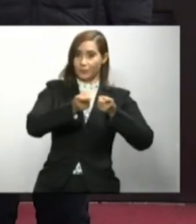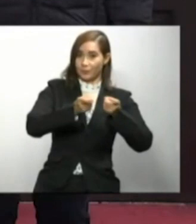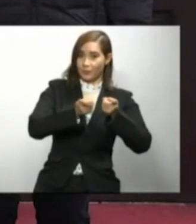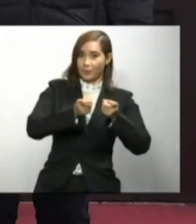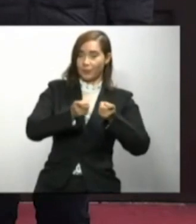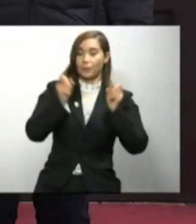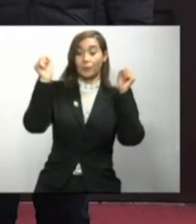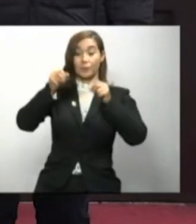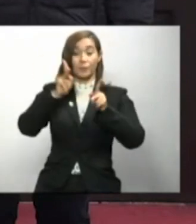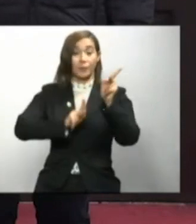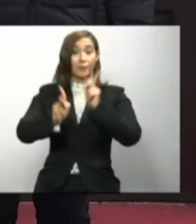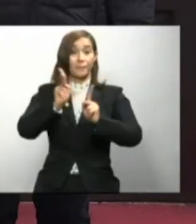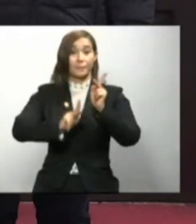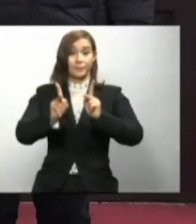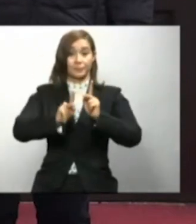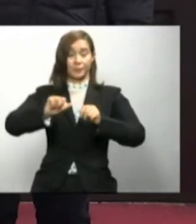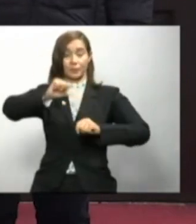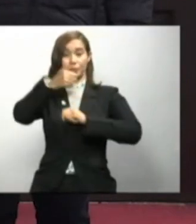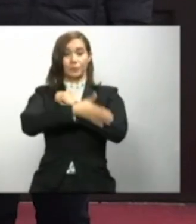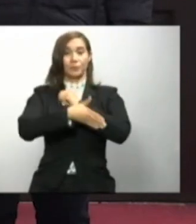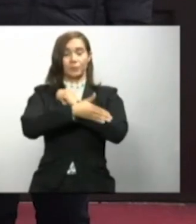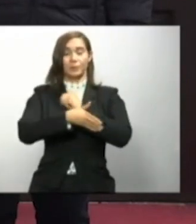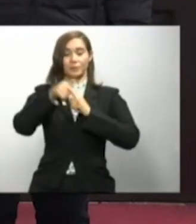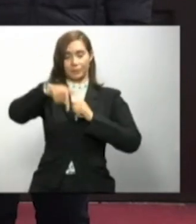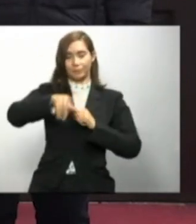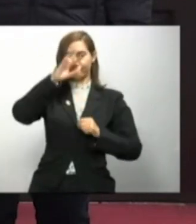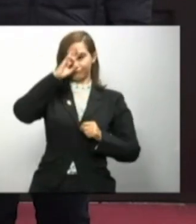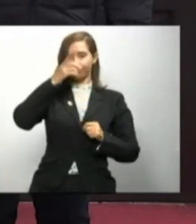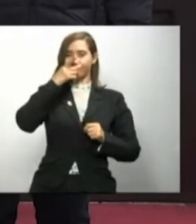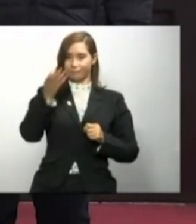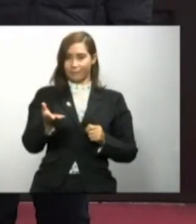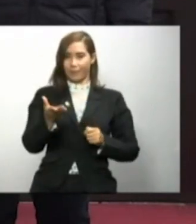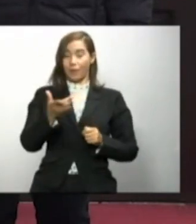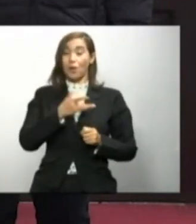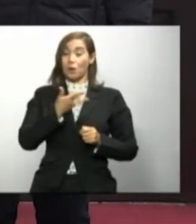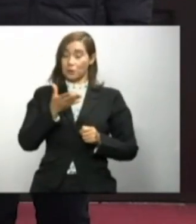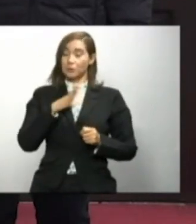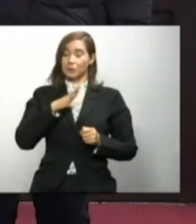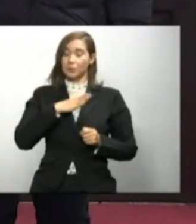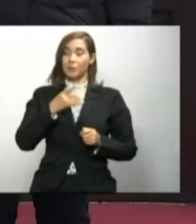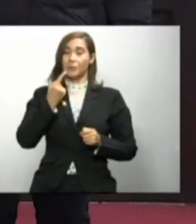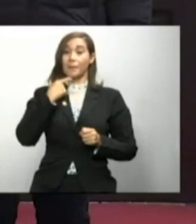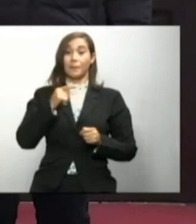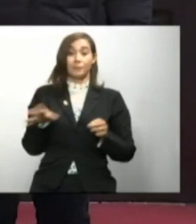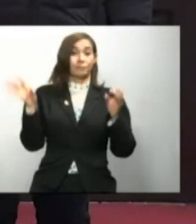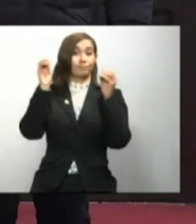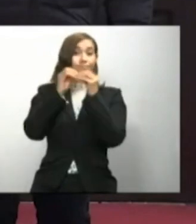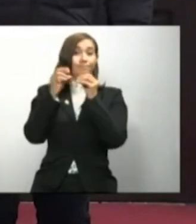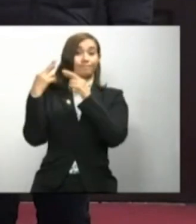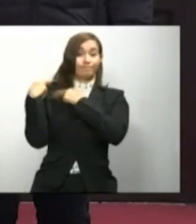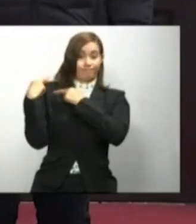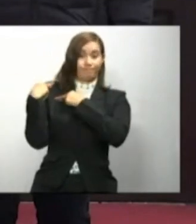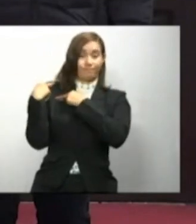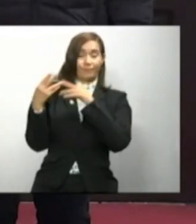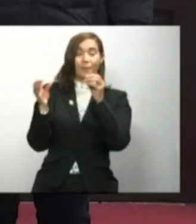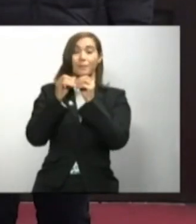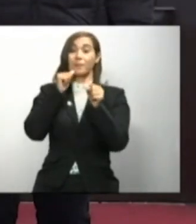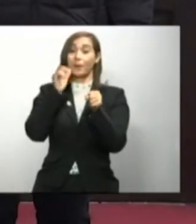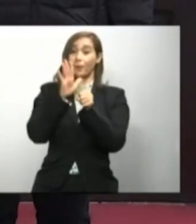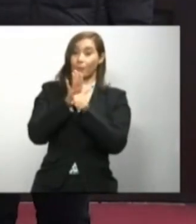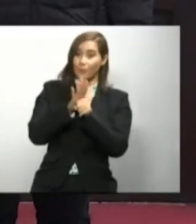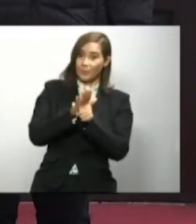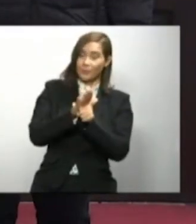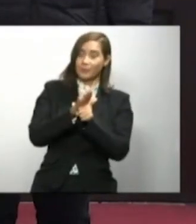específicamente es aquí nosotros nos sentimos muy bien pero cada vez más comprometidos la verdad es que recibimos palabras de mucho elogio